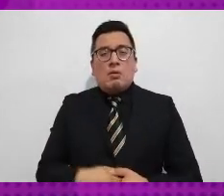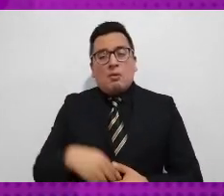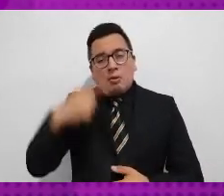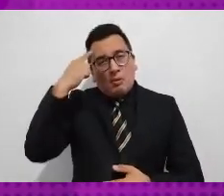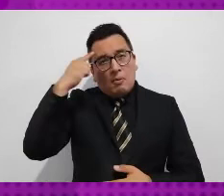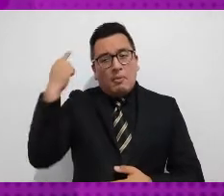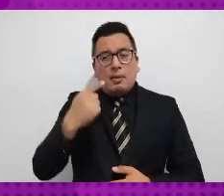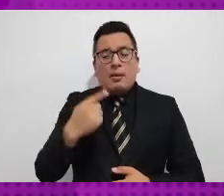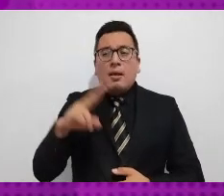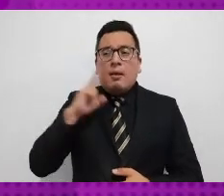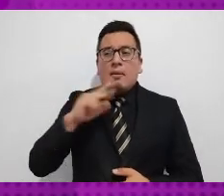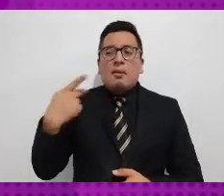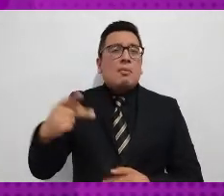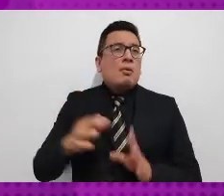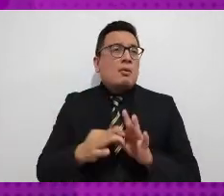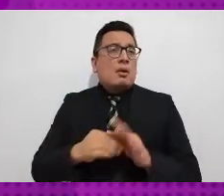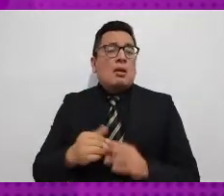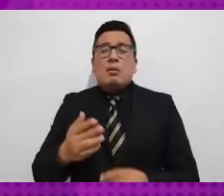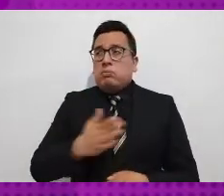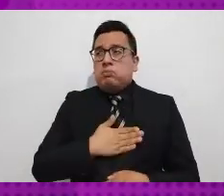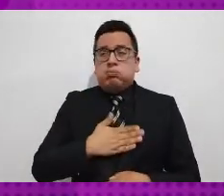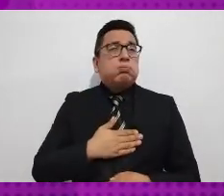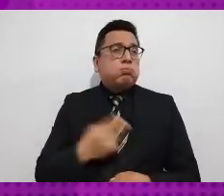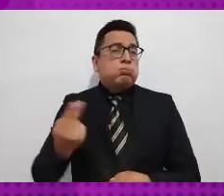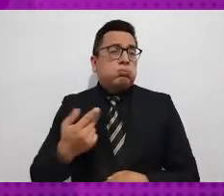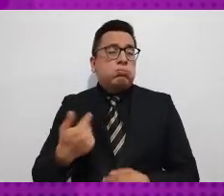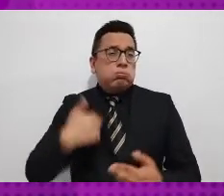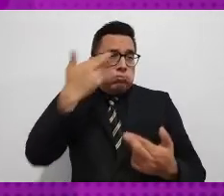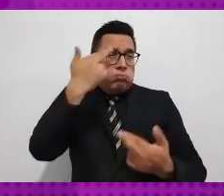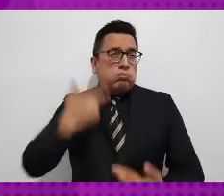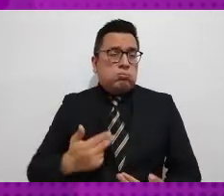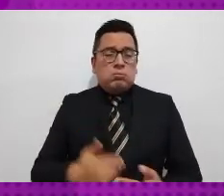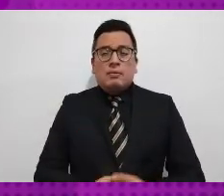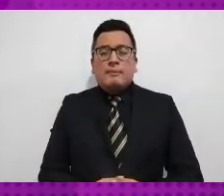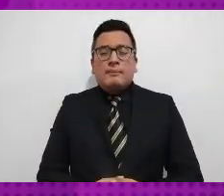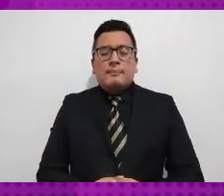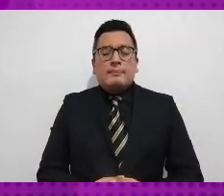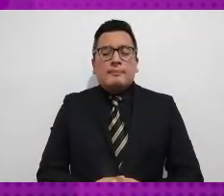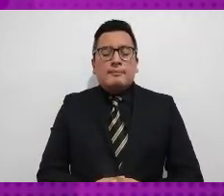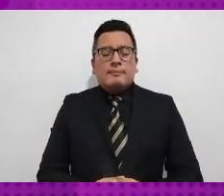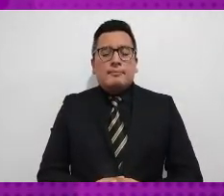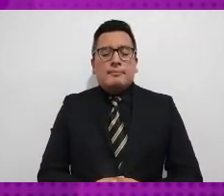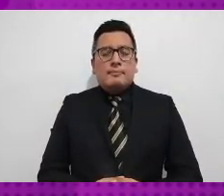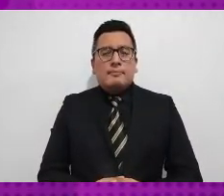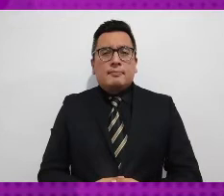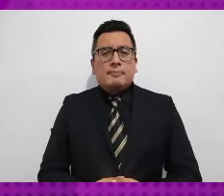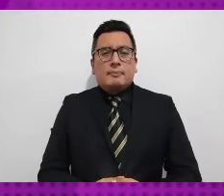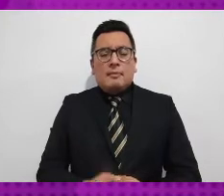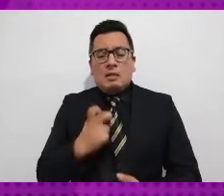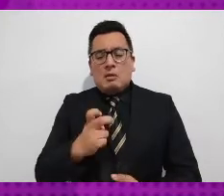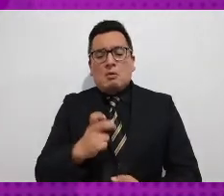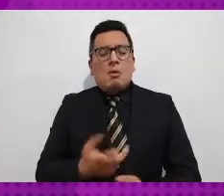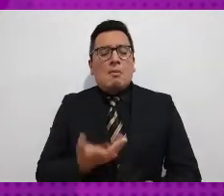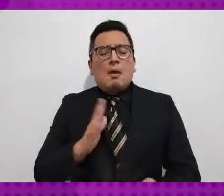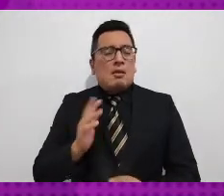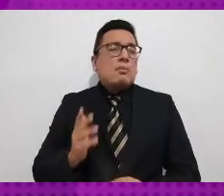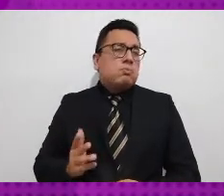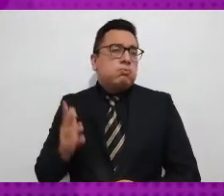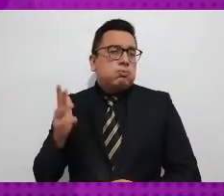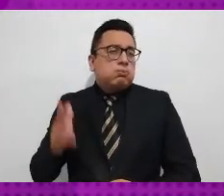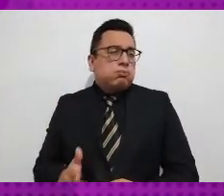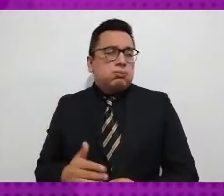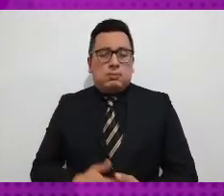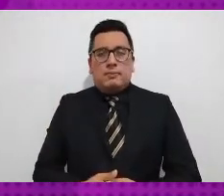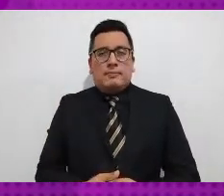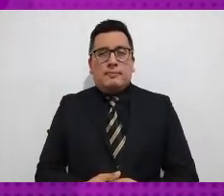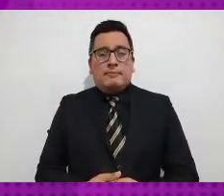y decir, oye, yo quiero que me reconozcas tal cual, ¿no? Y entonces, en ese sentido, digamos, el orgullo se extendió. Por eso,